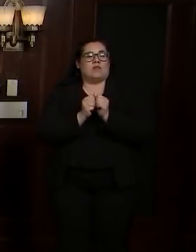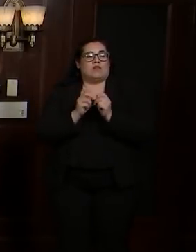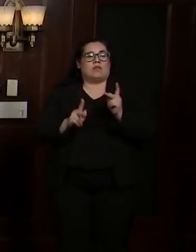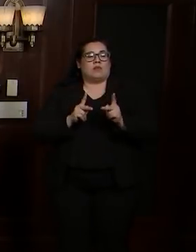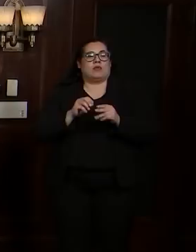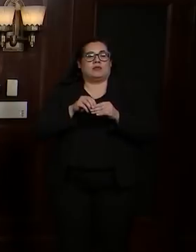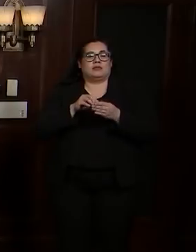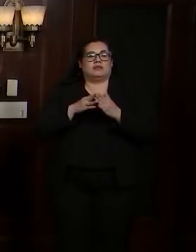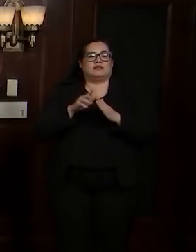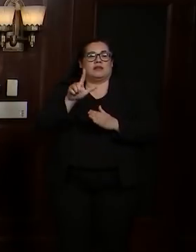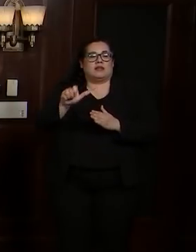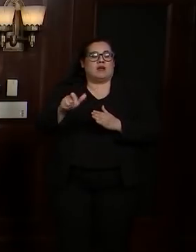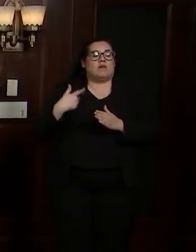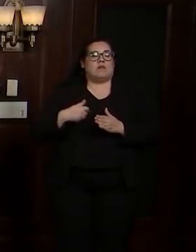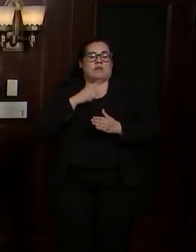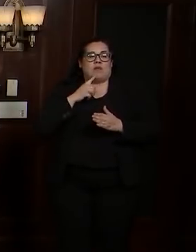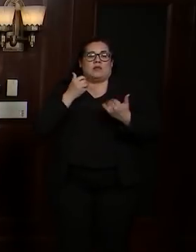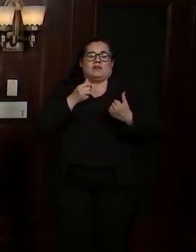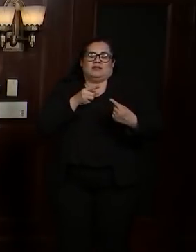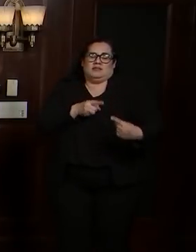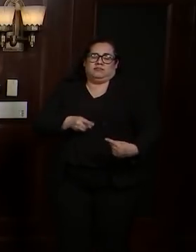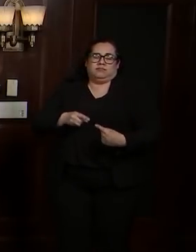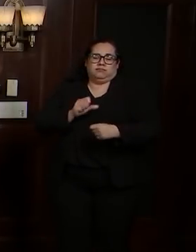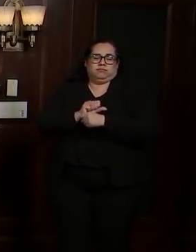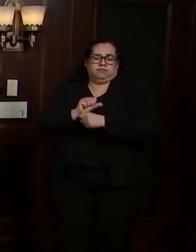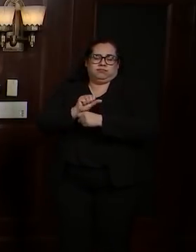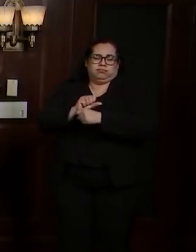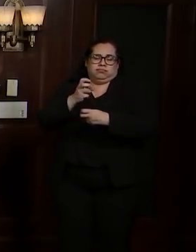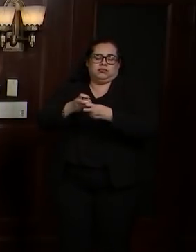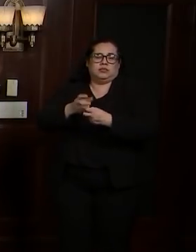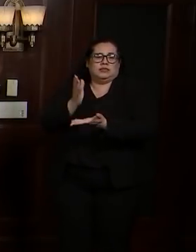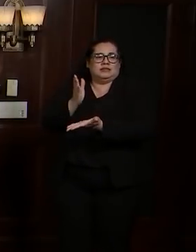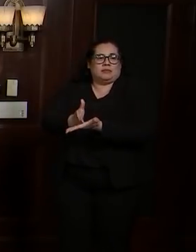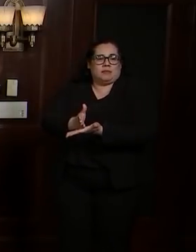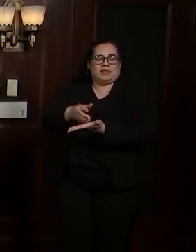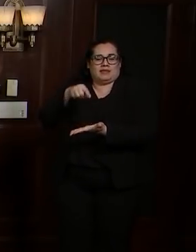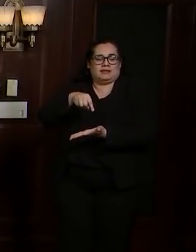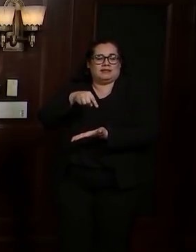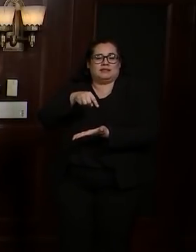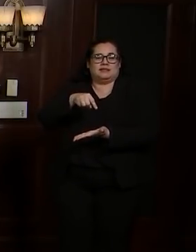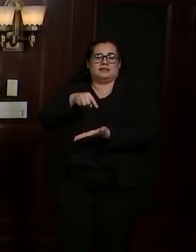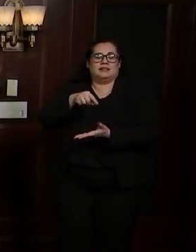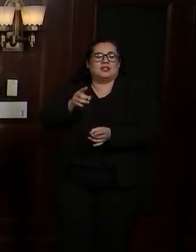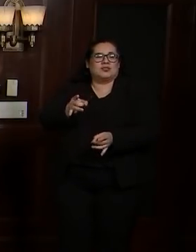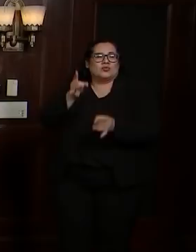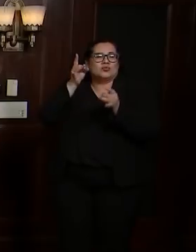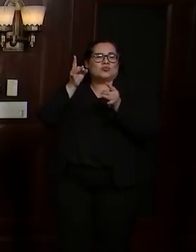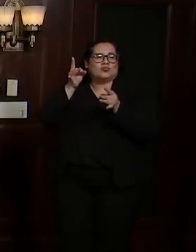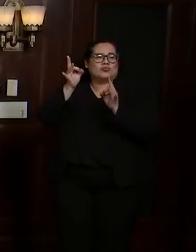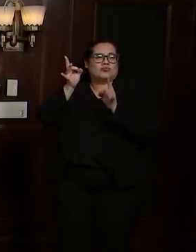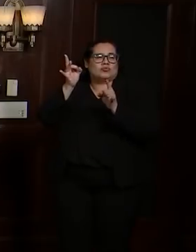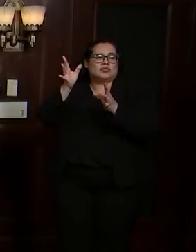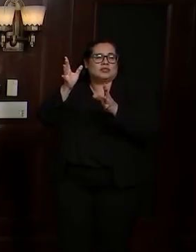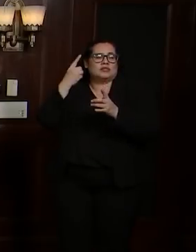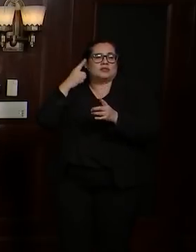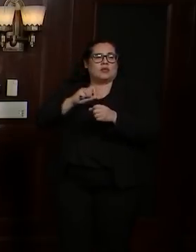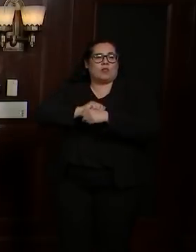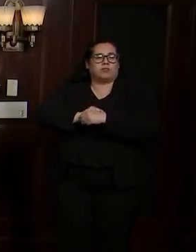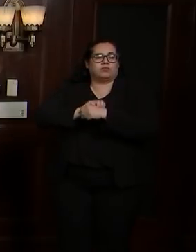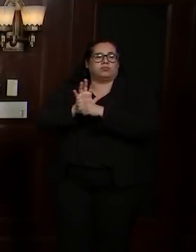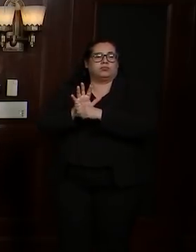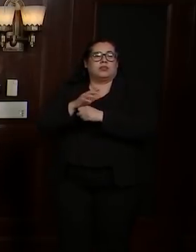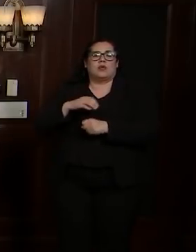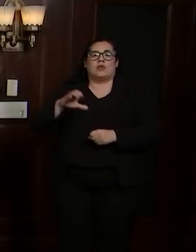de Los Ángeles estamos luchando para parar esta crisis de coronavirus,